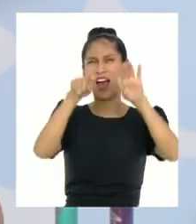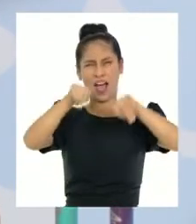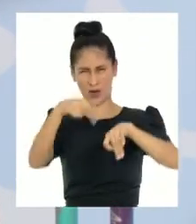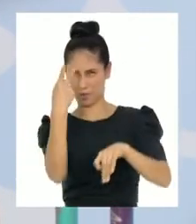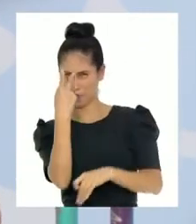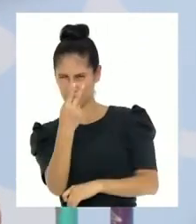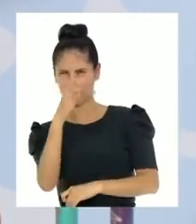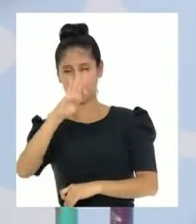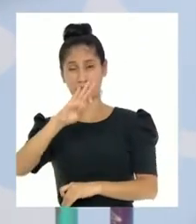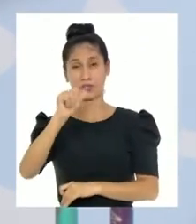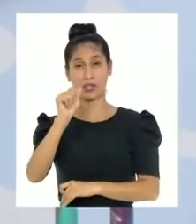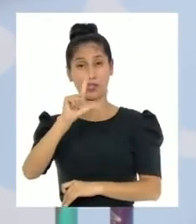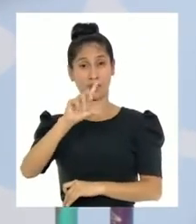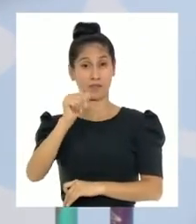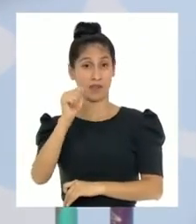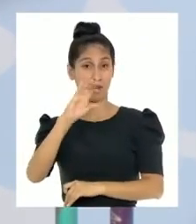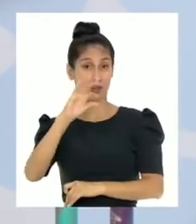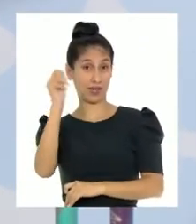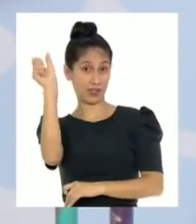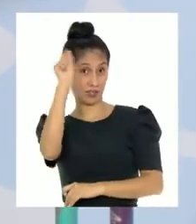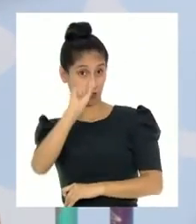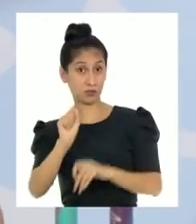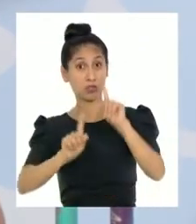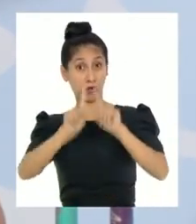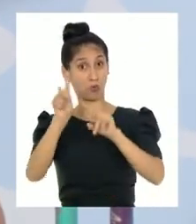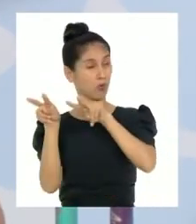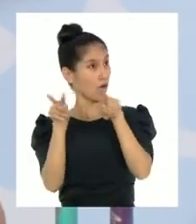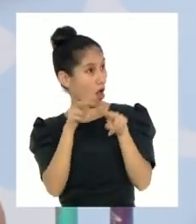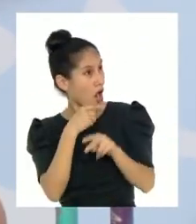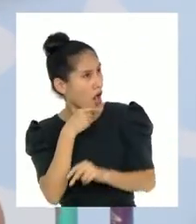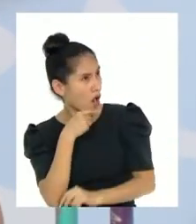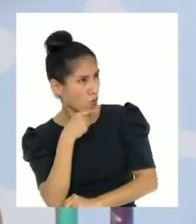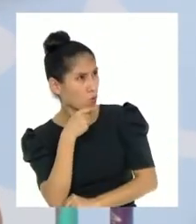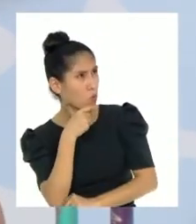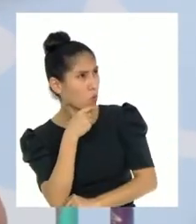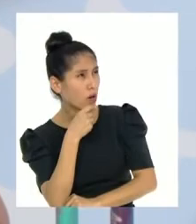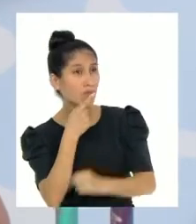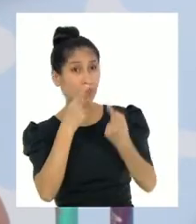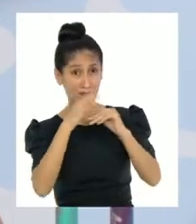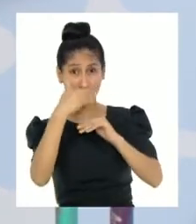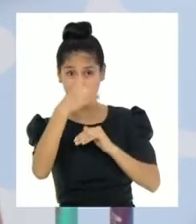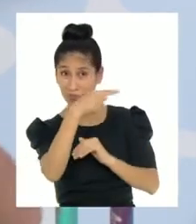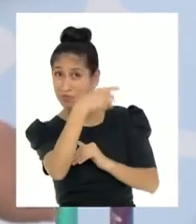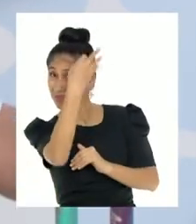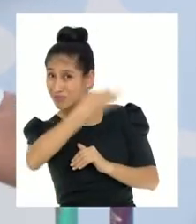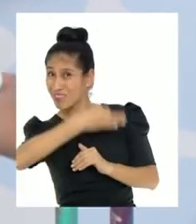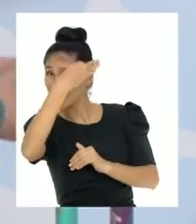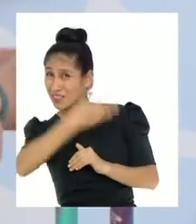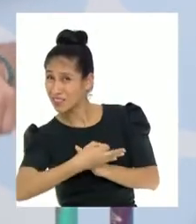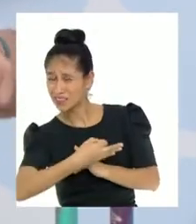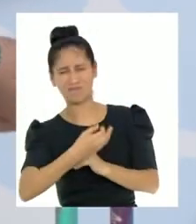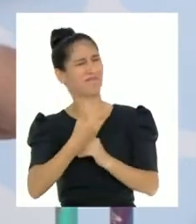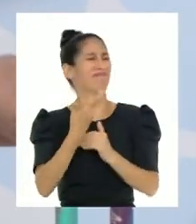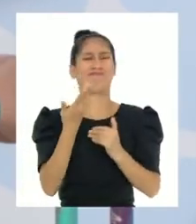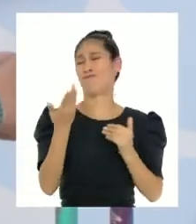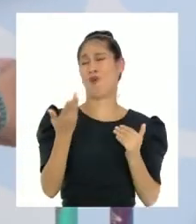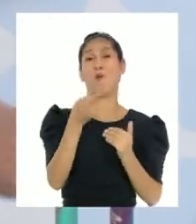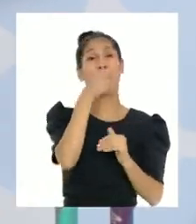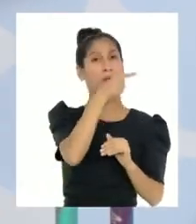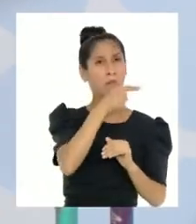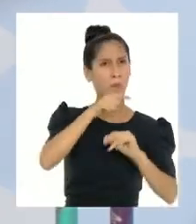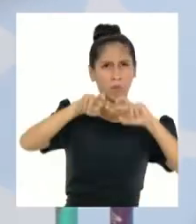falacias. Esas que parecen argumentos, pero realmente no lo son, pues no se ha llegado a ellas con investigación